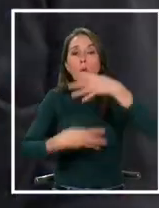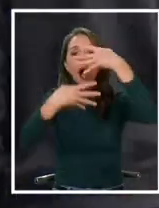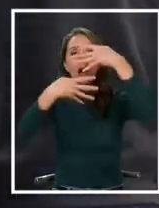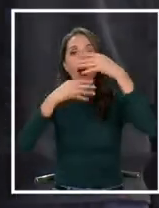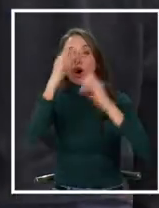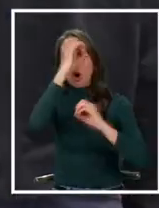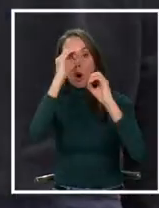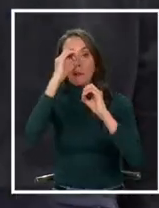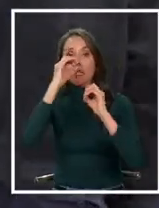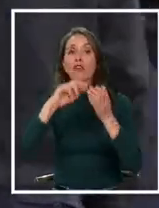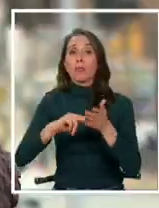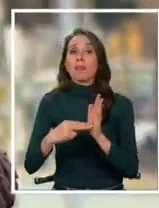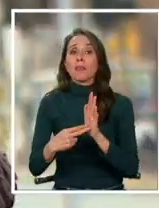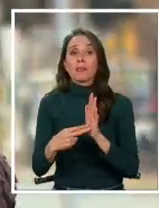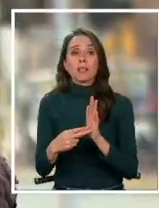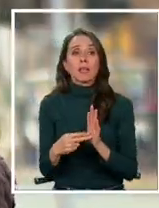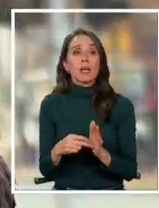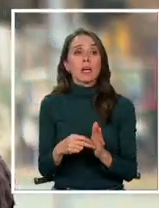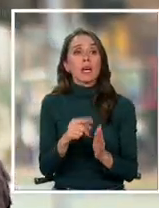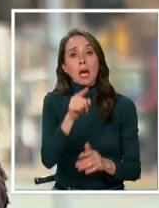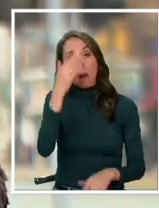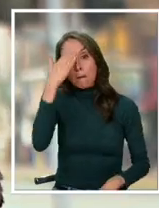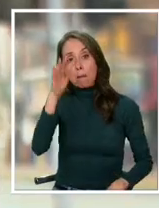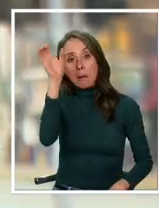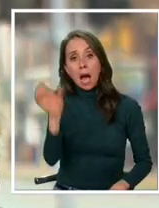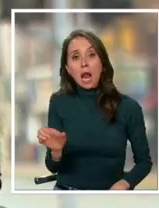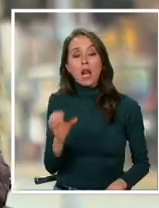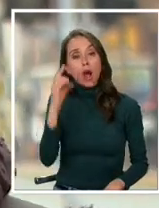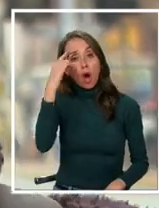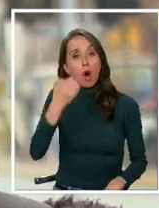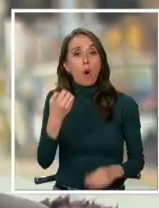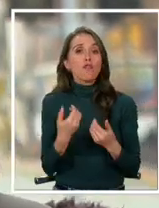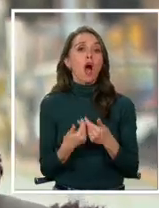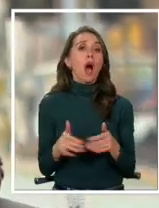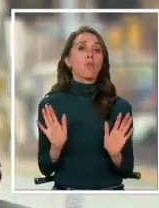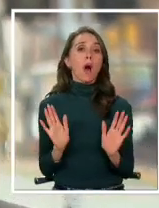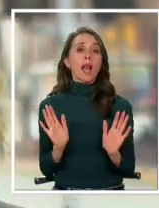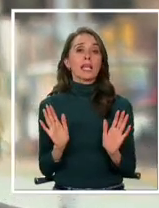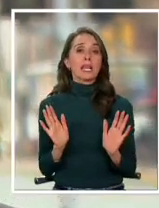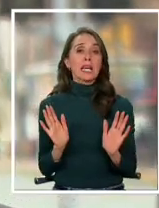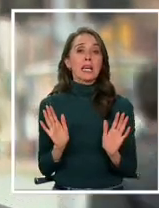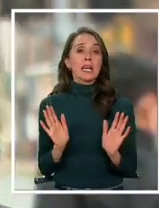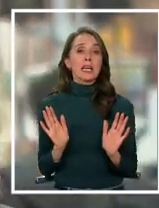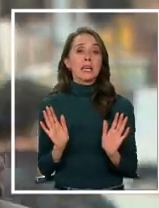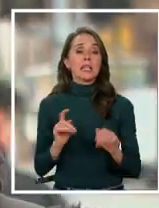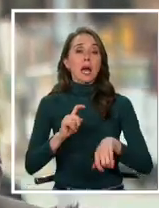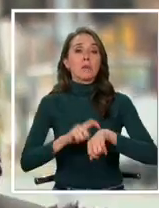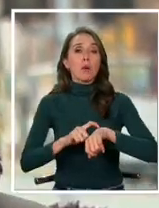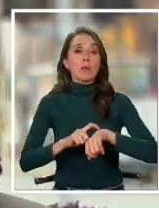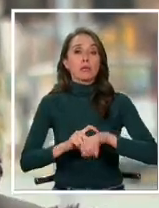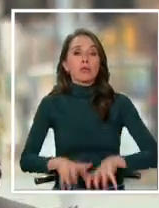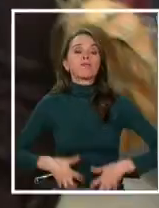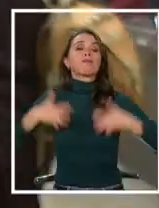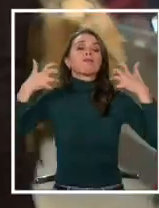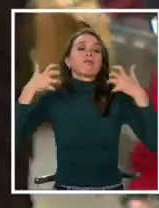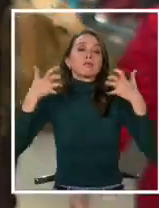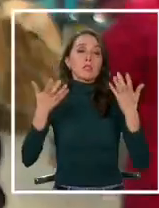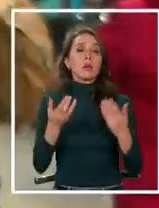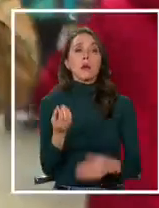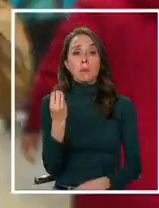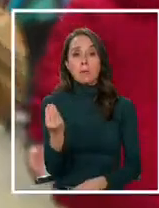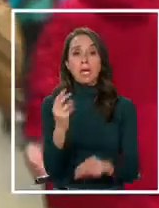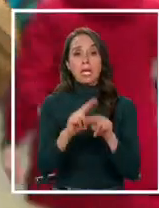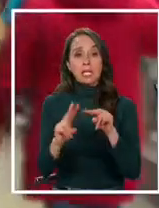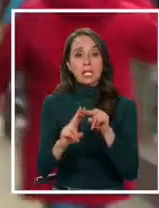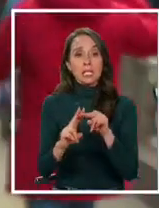opiniones divididas estuvo mal pero obviamente a cualquiera le en el momento la bien